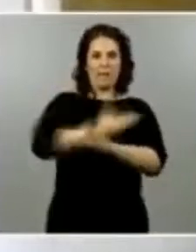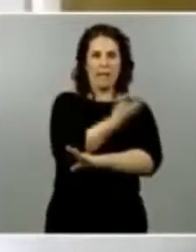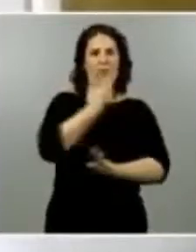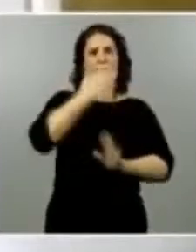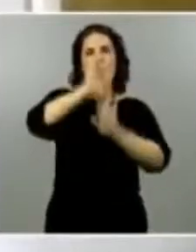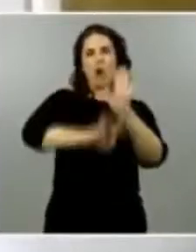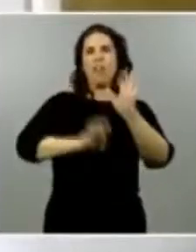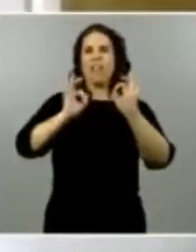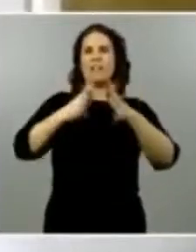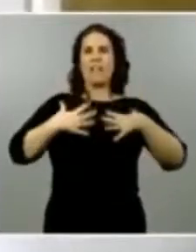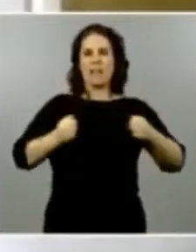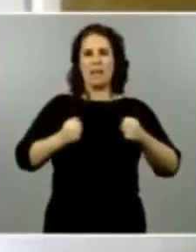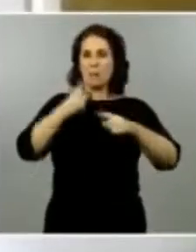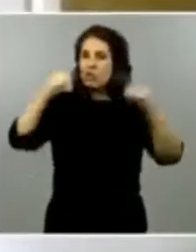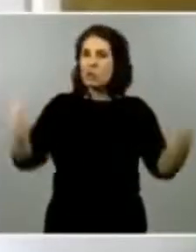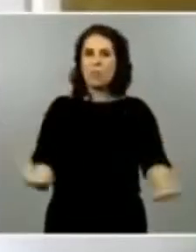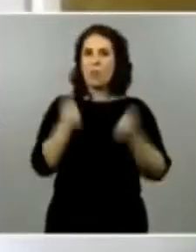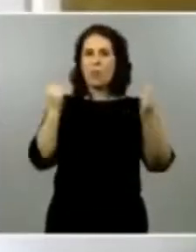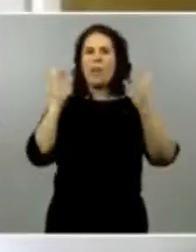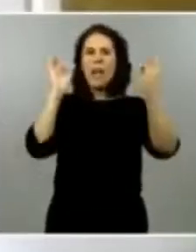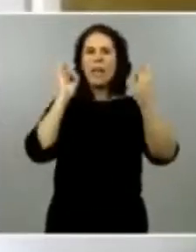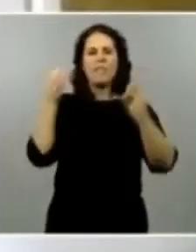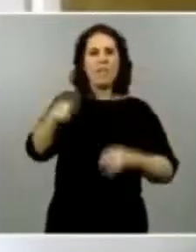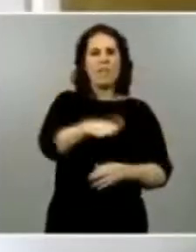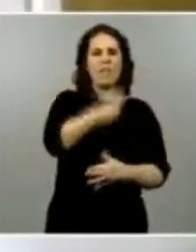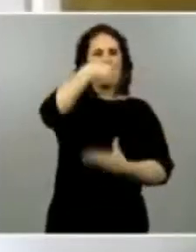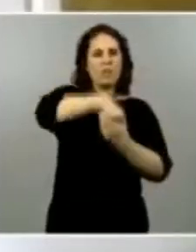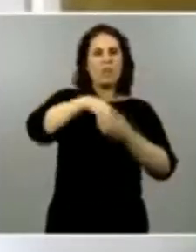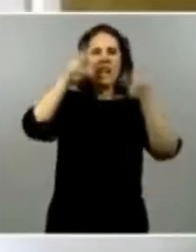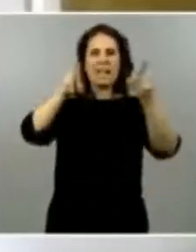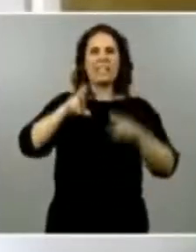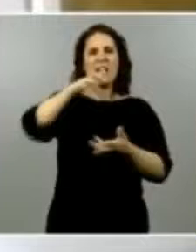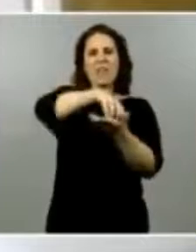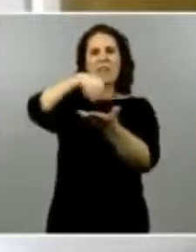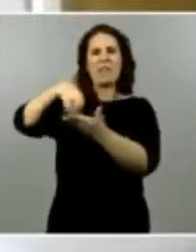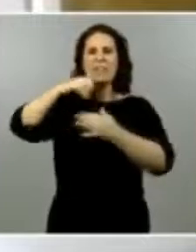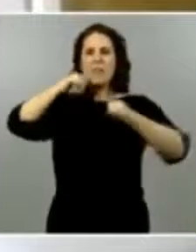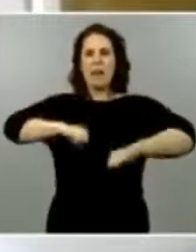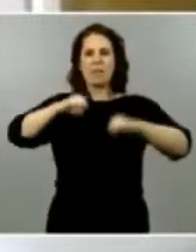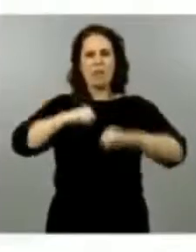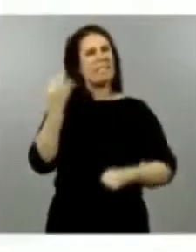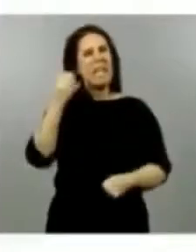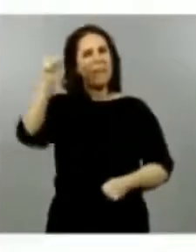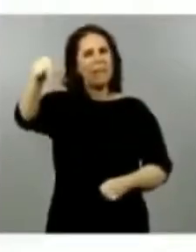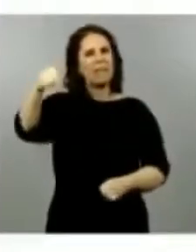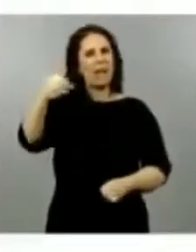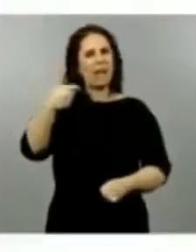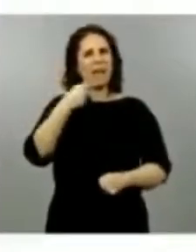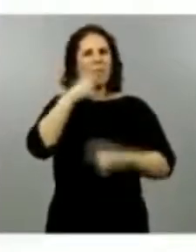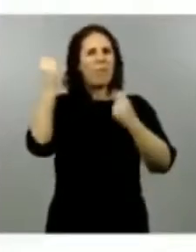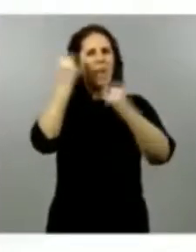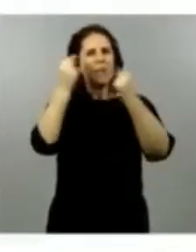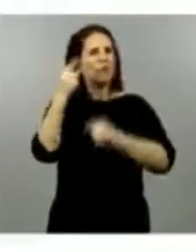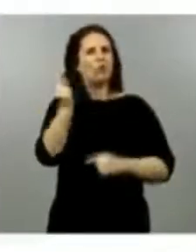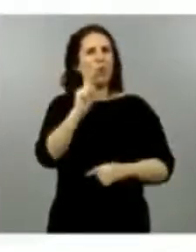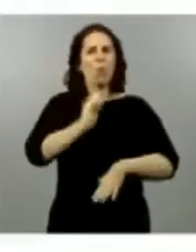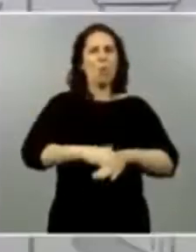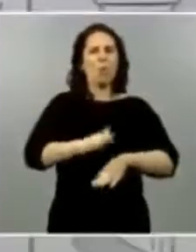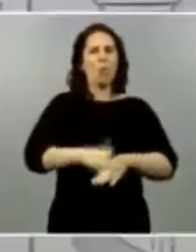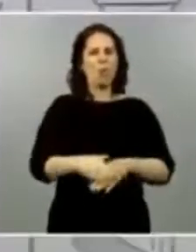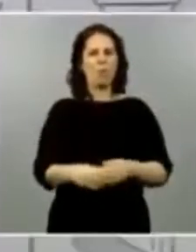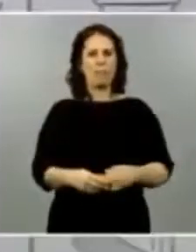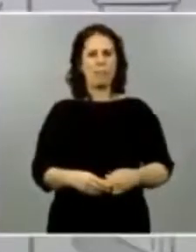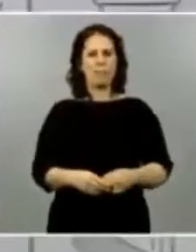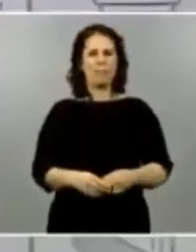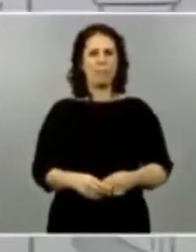fallecidos en residencias de mayores que está pasando con las residencias y porque no se publican esos datos muchas gracias muchas gracias por